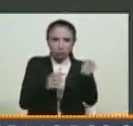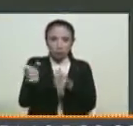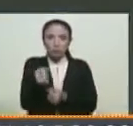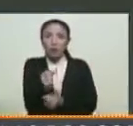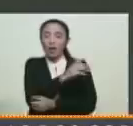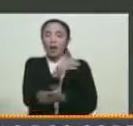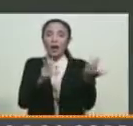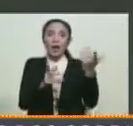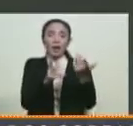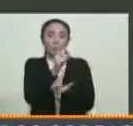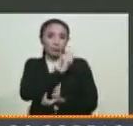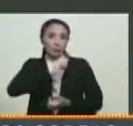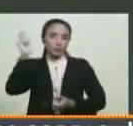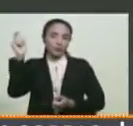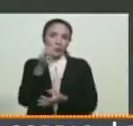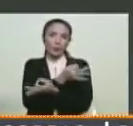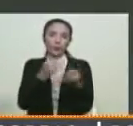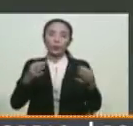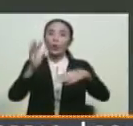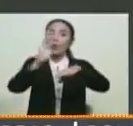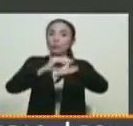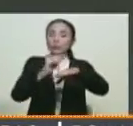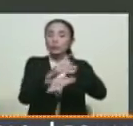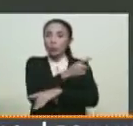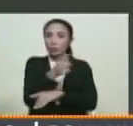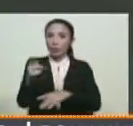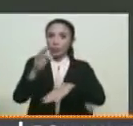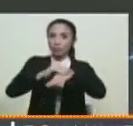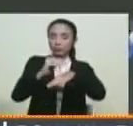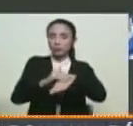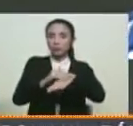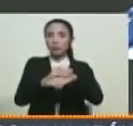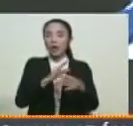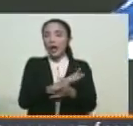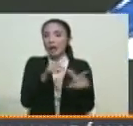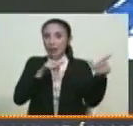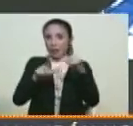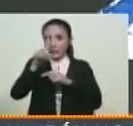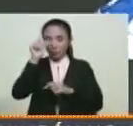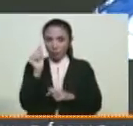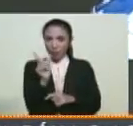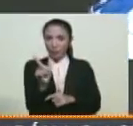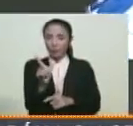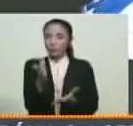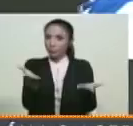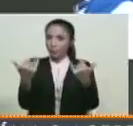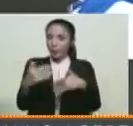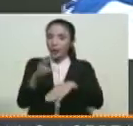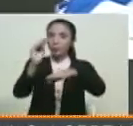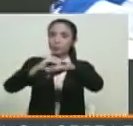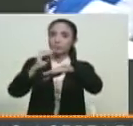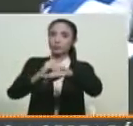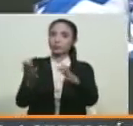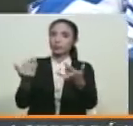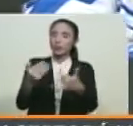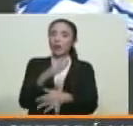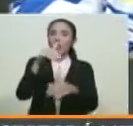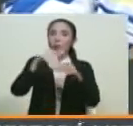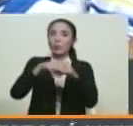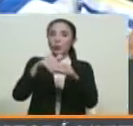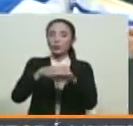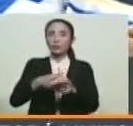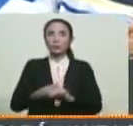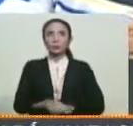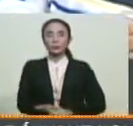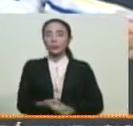posible, yo le hago un llamado a todo el que se sacó el carnet del Partido Socialista Unido de Venezuela, le hago un llamado a que